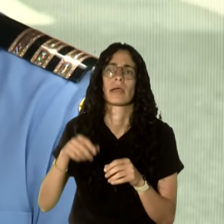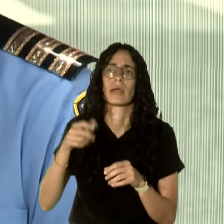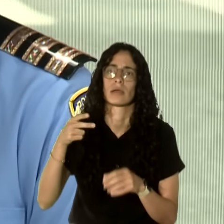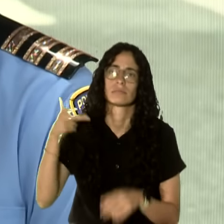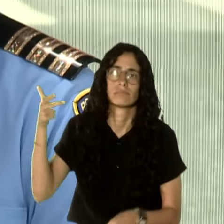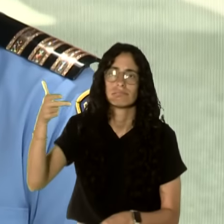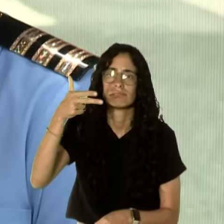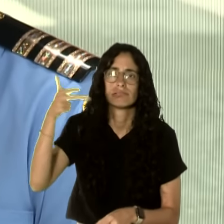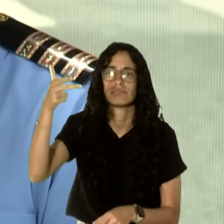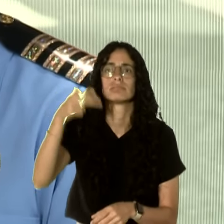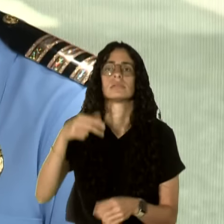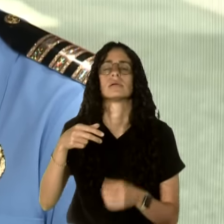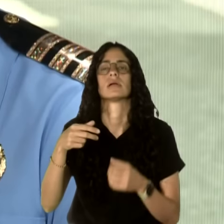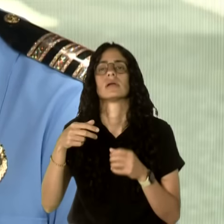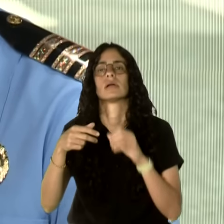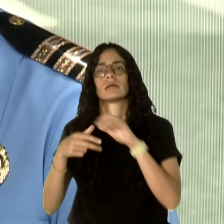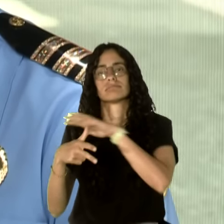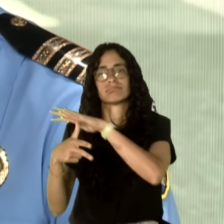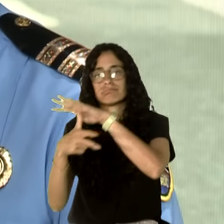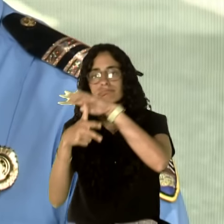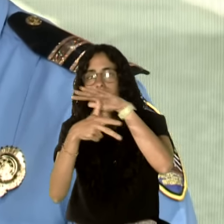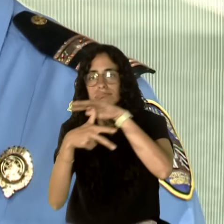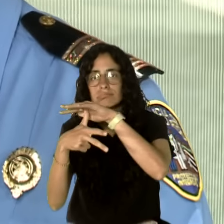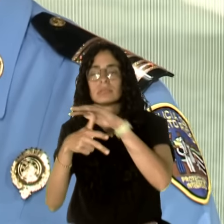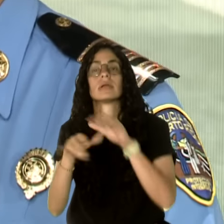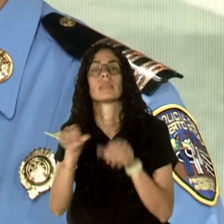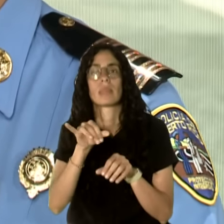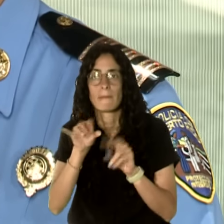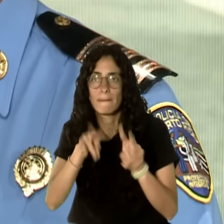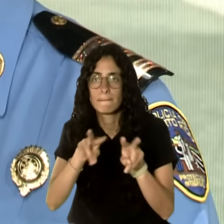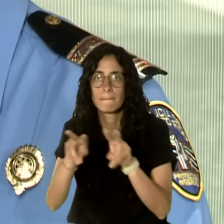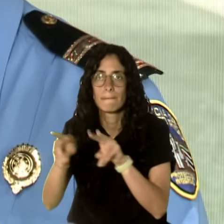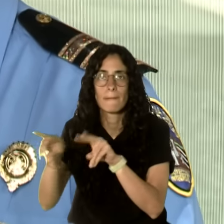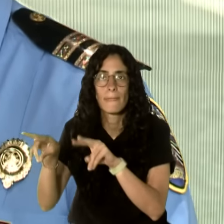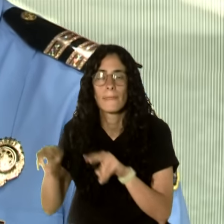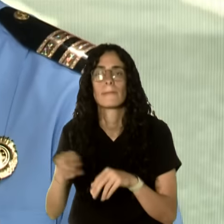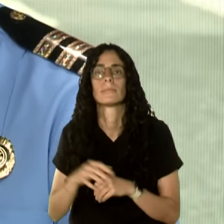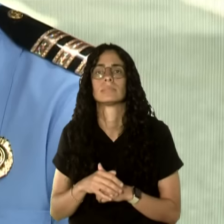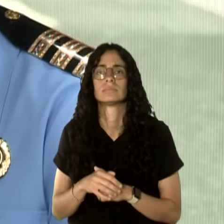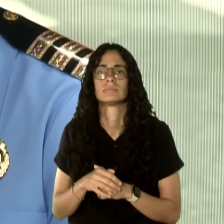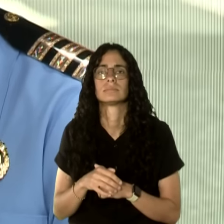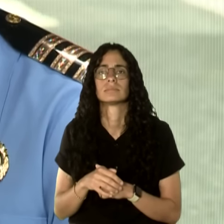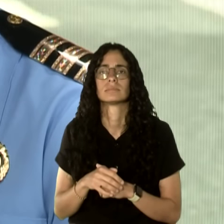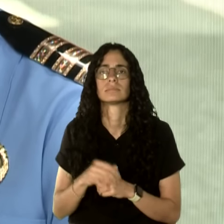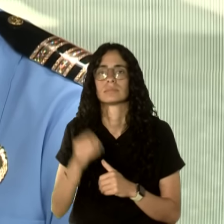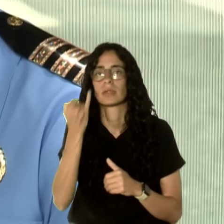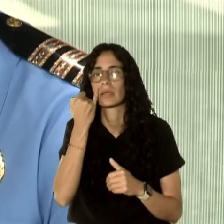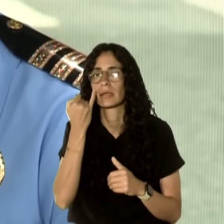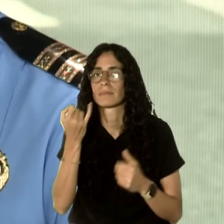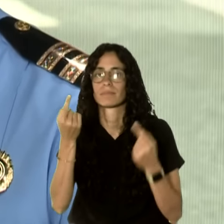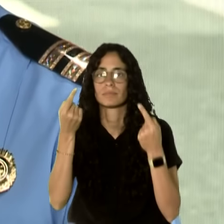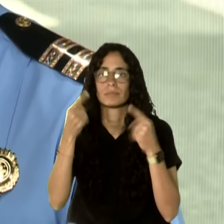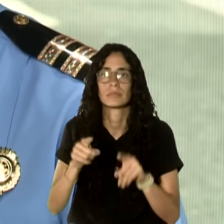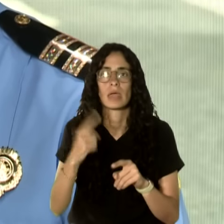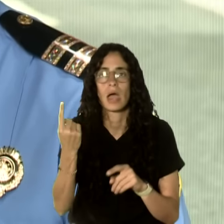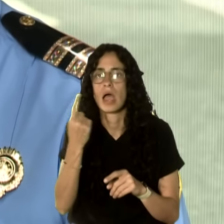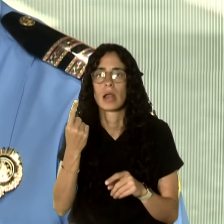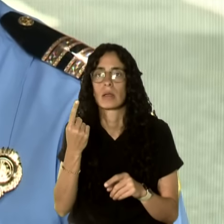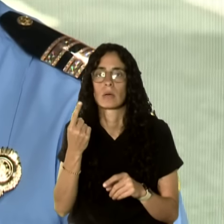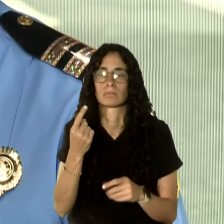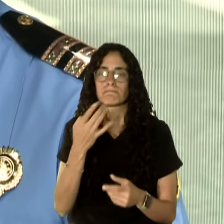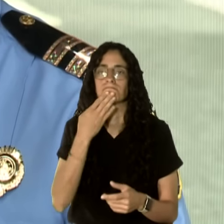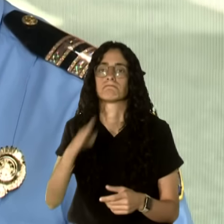aérea vamos a estar realizando un patrullaje preventivo para evitar que ocurran accidentes graves y o fatales y que ocurran eh eventos violentos en las vías de